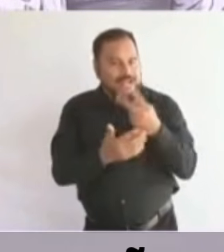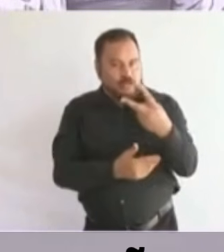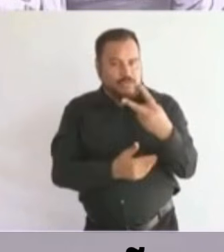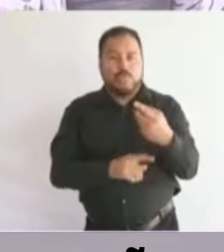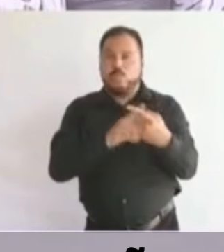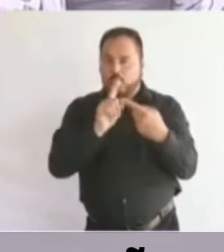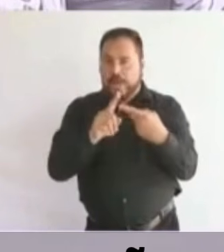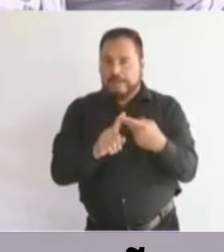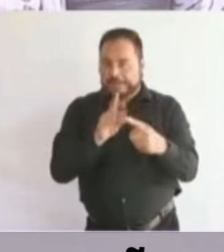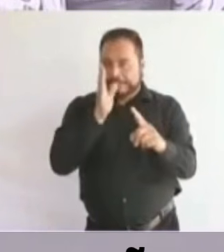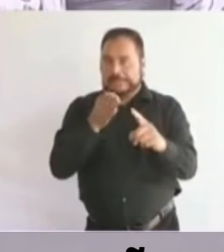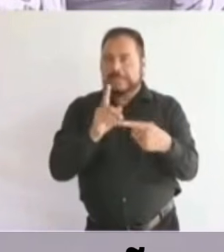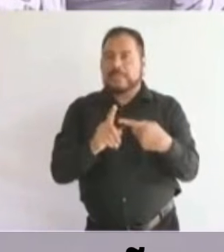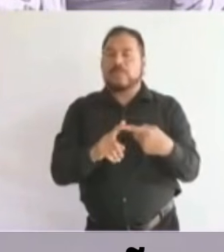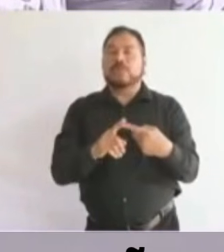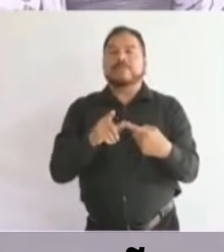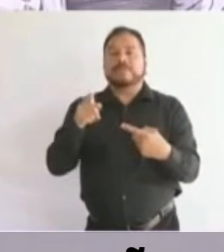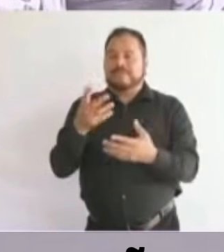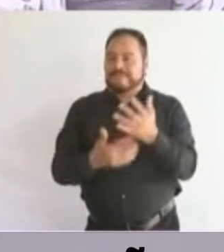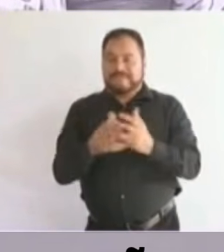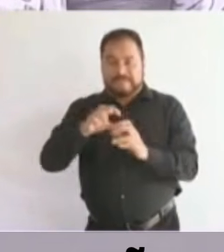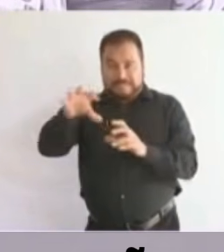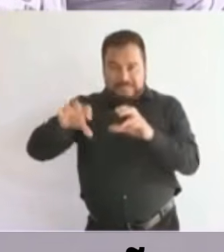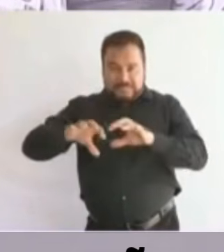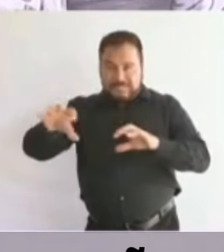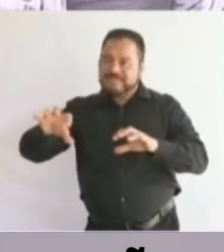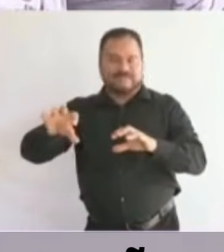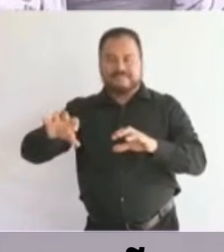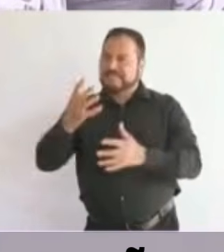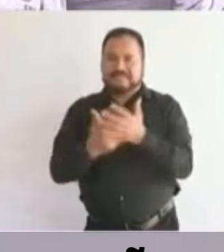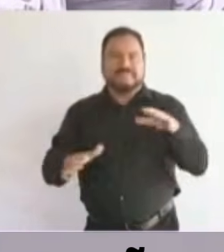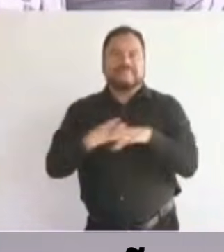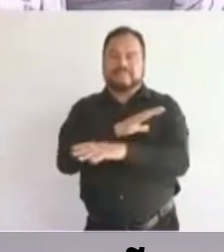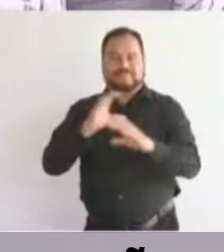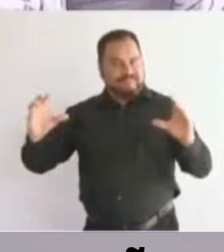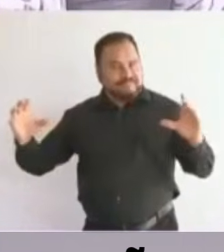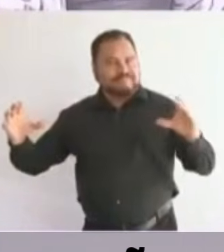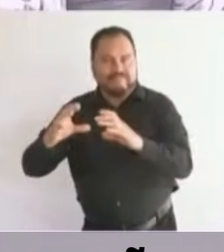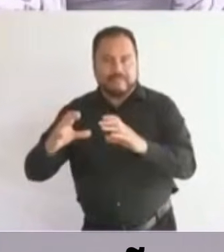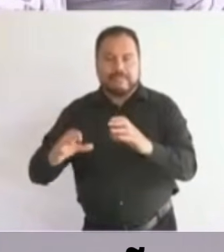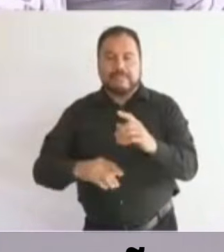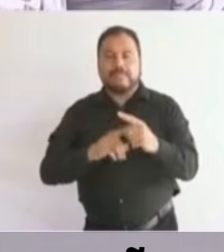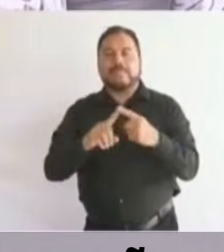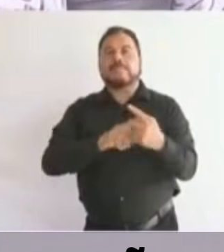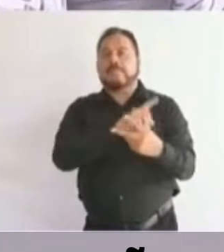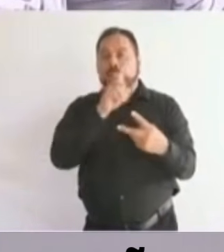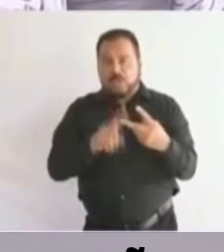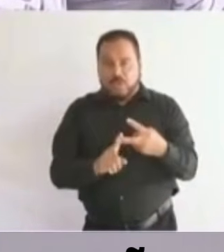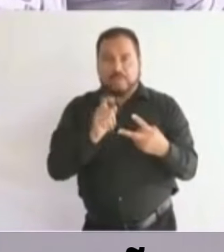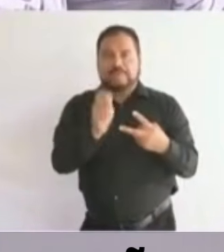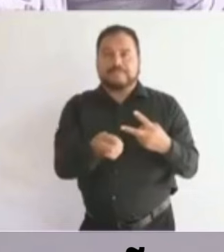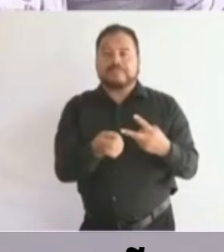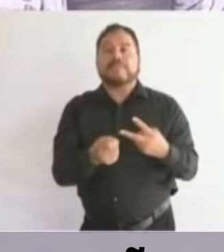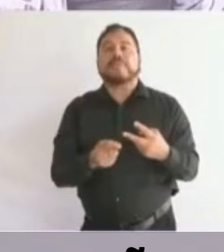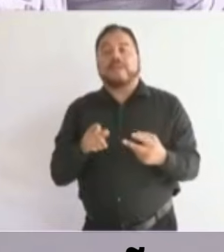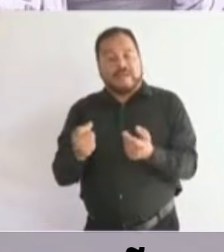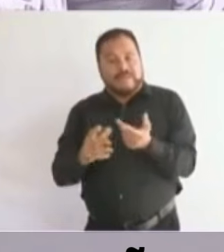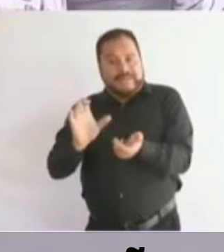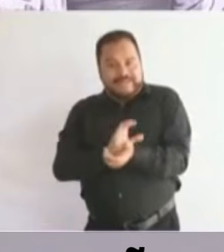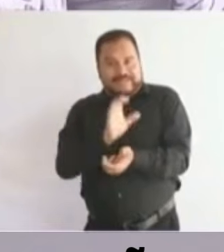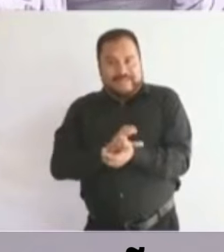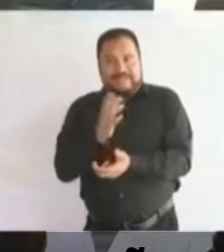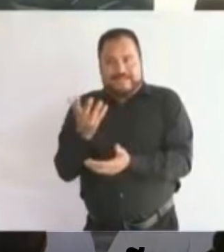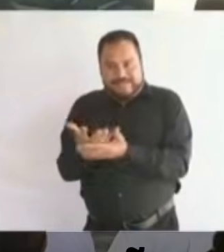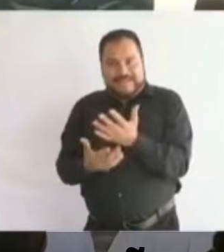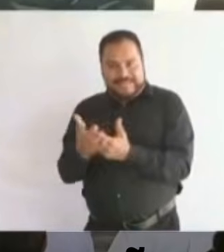Uno, integrar verticalmente la CFE de nuevo. Y dos, darle prioridad a las plantas de generación de Comisión Federal